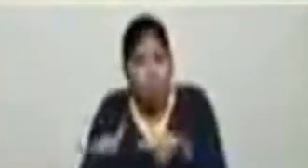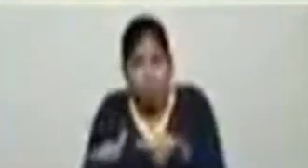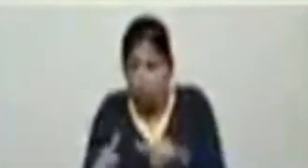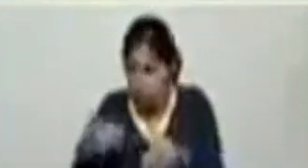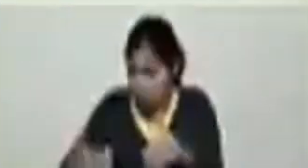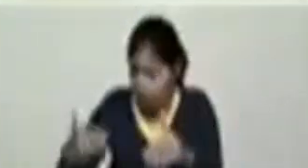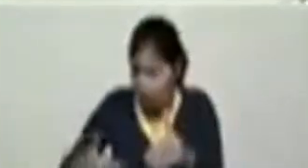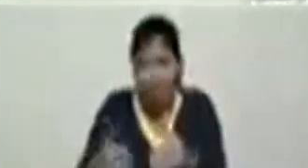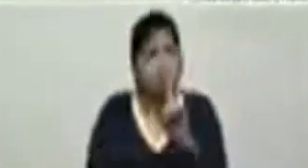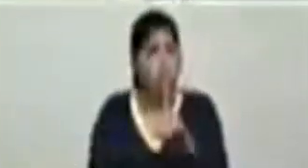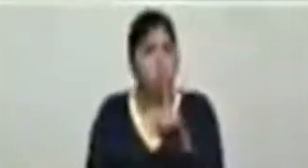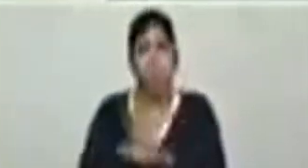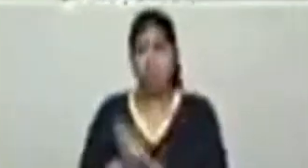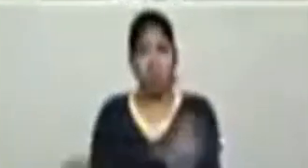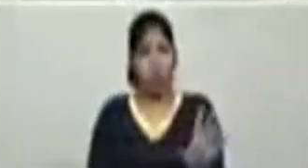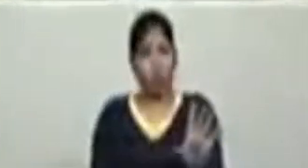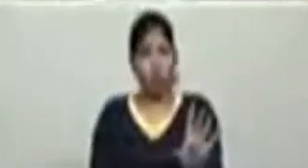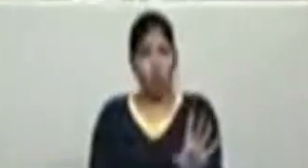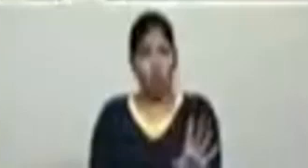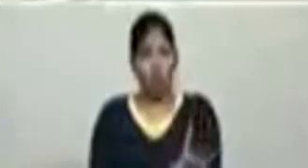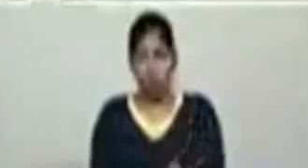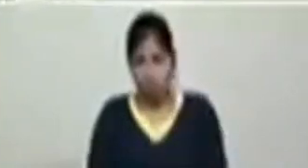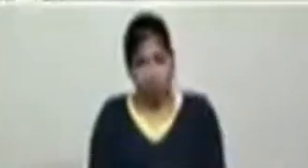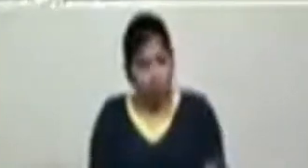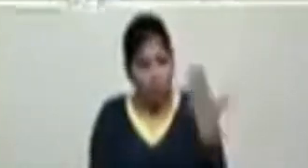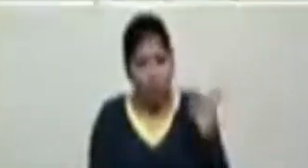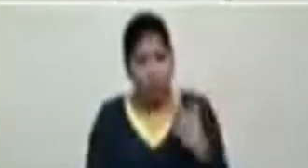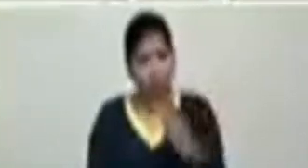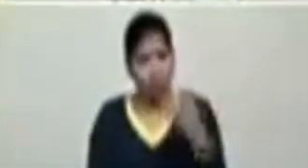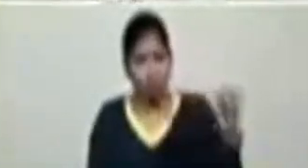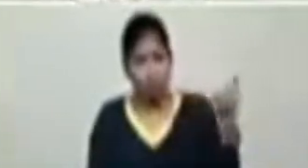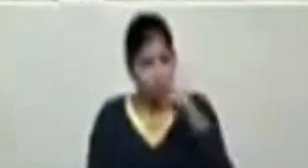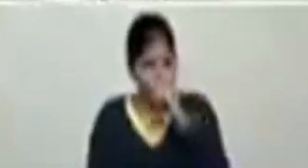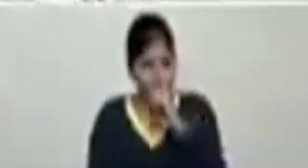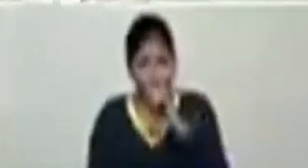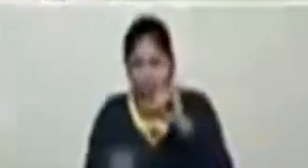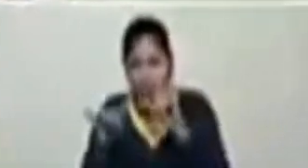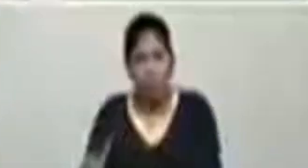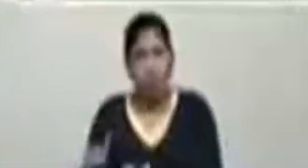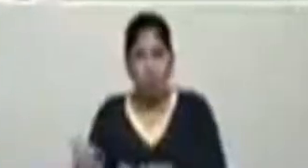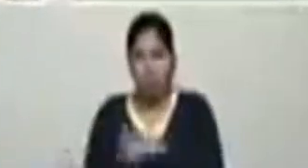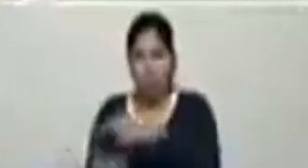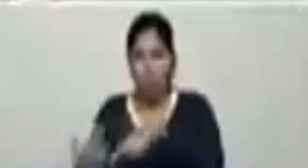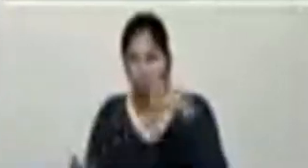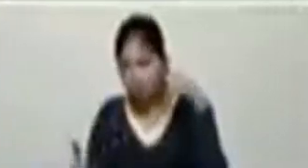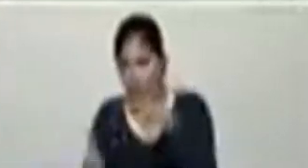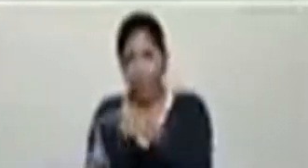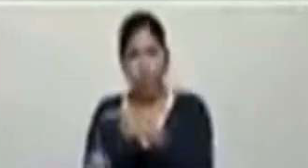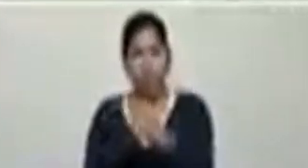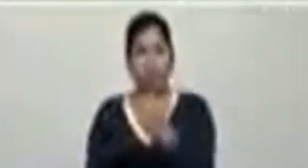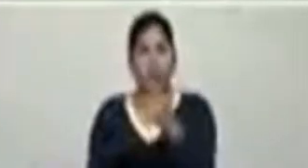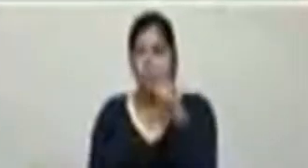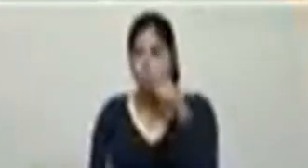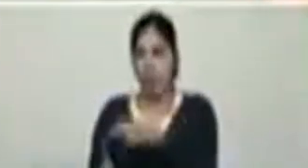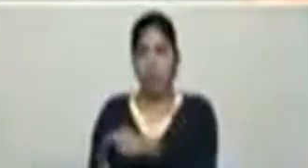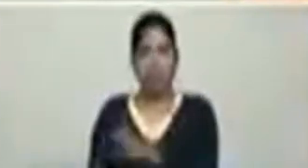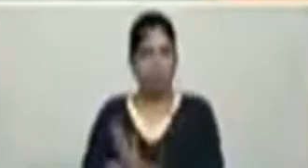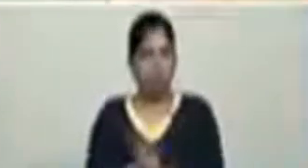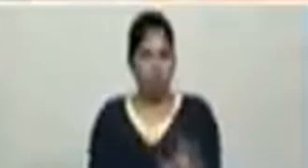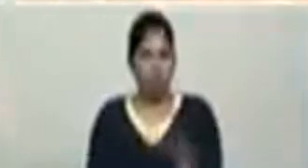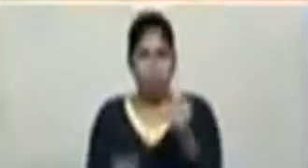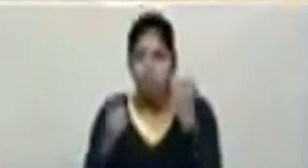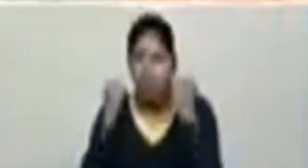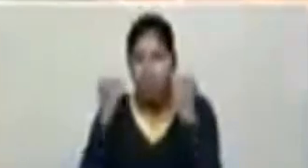se han levantado contra El dictador venezolano y hasta los mismos empresarios le exigieron al régimen del dictador Nicolás Maduro una explicación